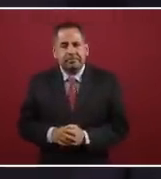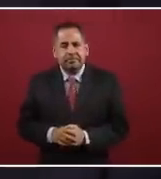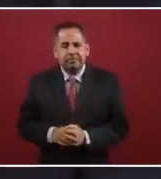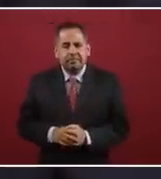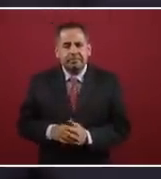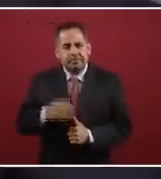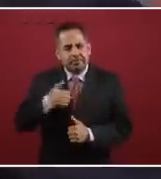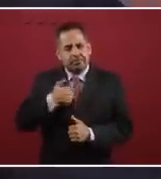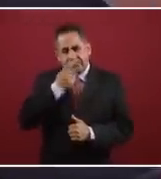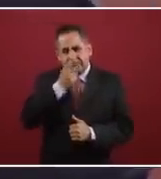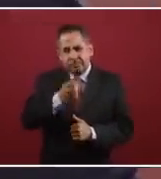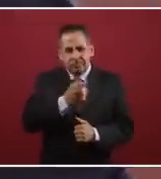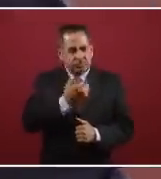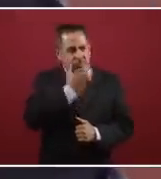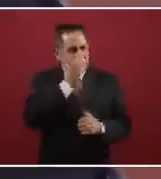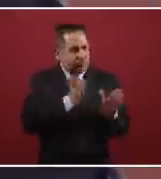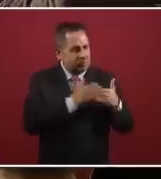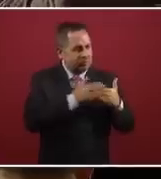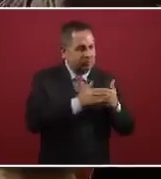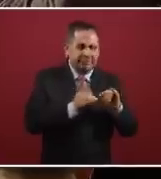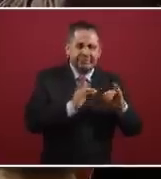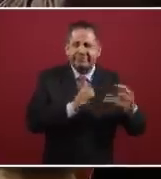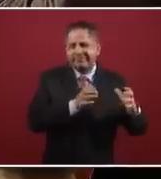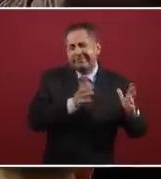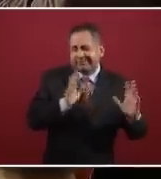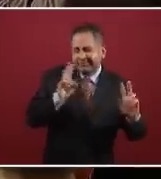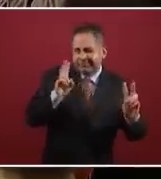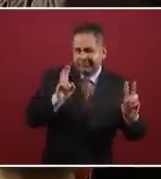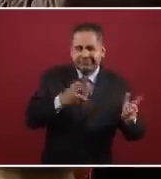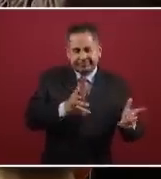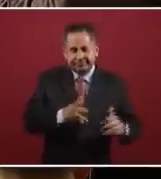Por eso les digo los conservadores de izquierda.